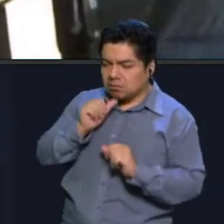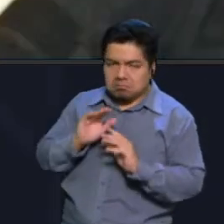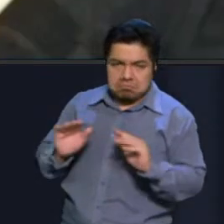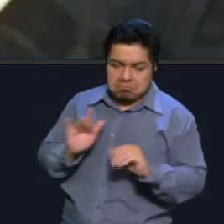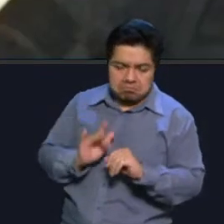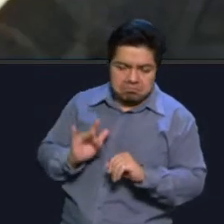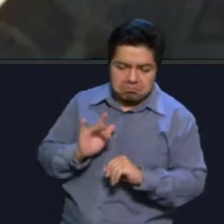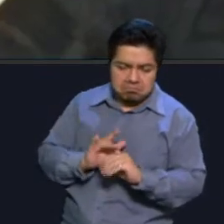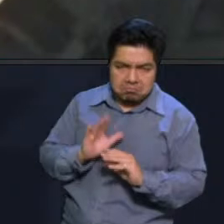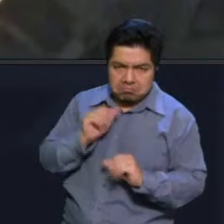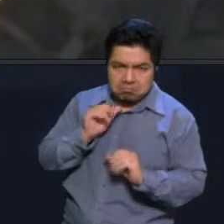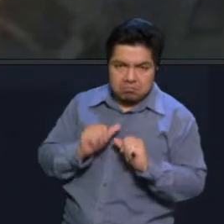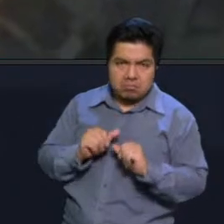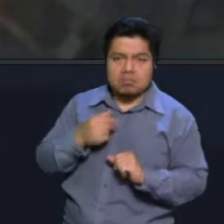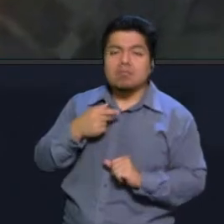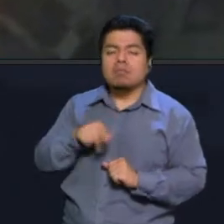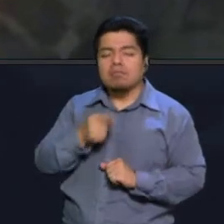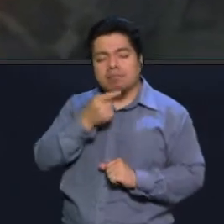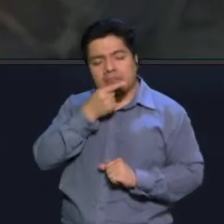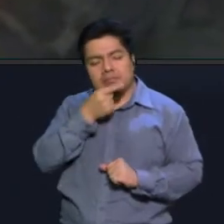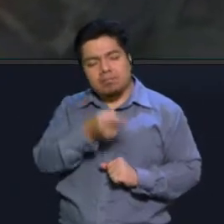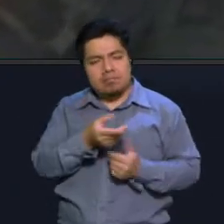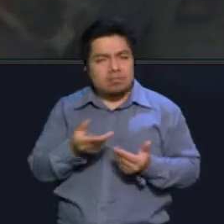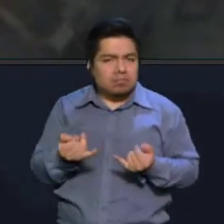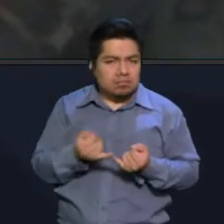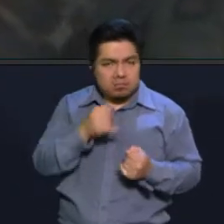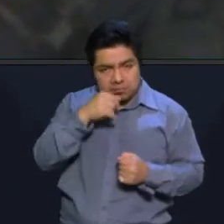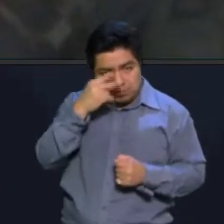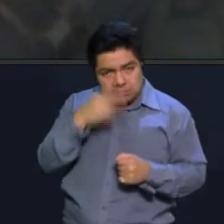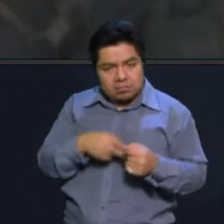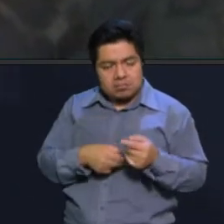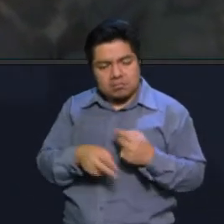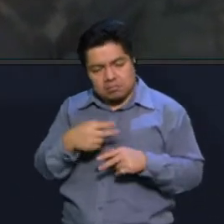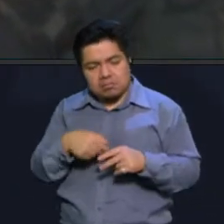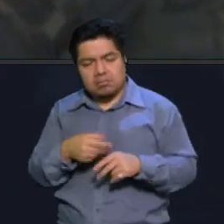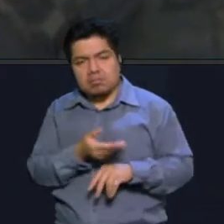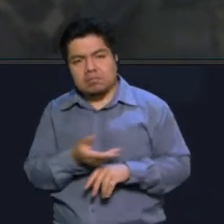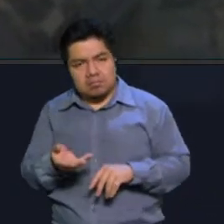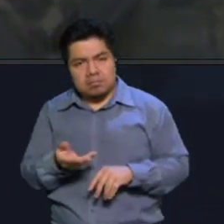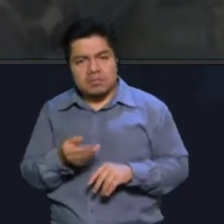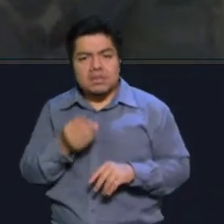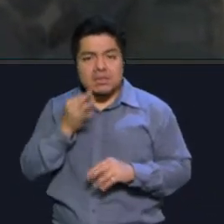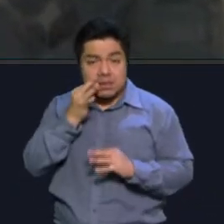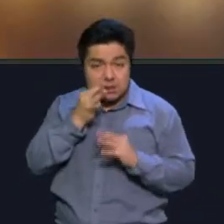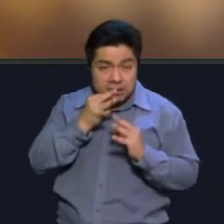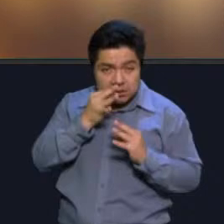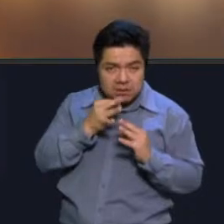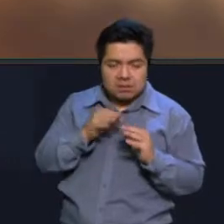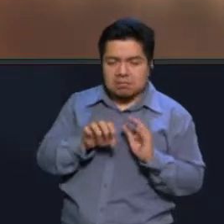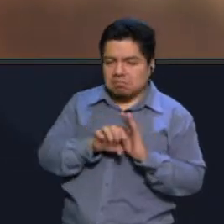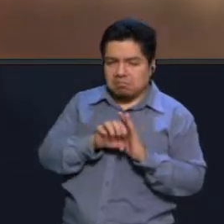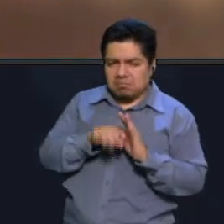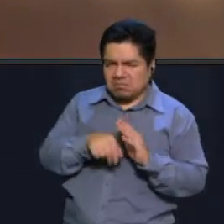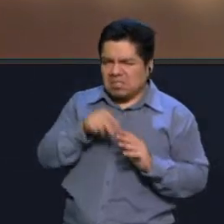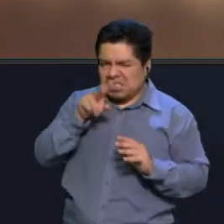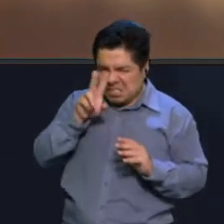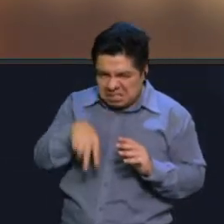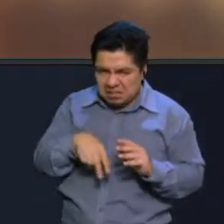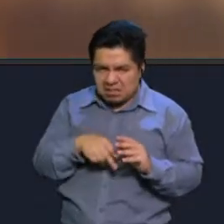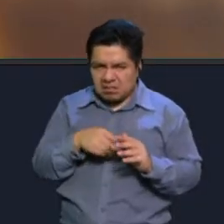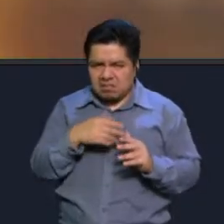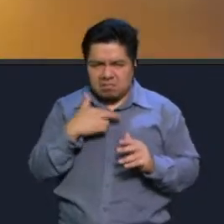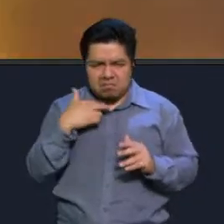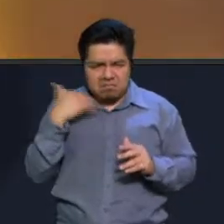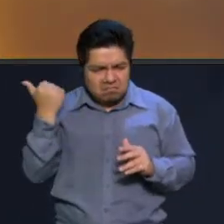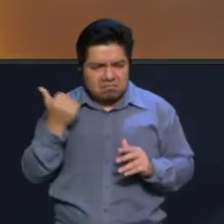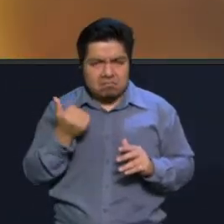competencia, pero le transmitiremos, le trasladaremos a México la noticia del delito como si hubiera delinquido realmente, cuando en realidad